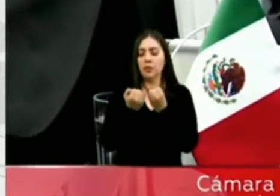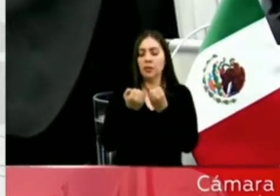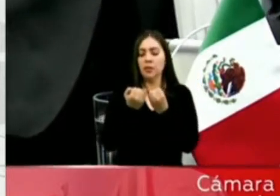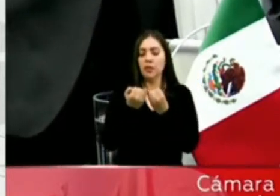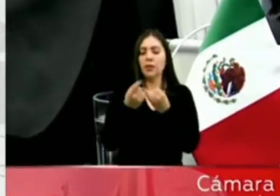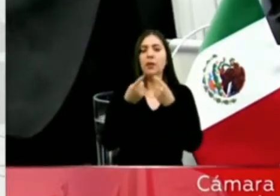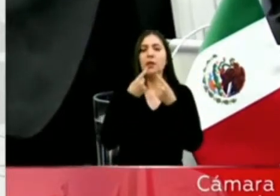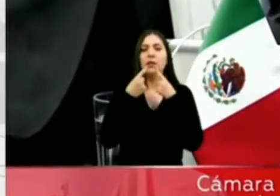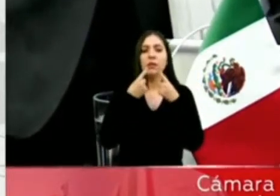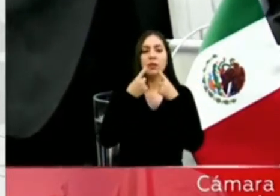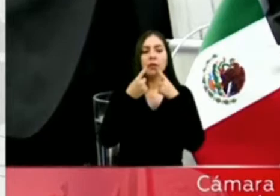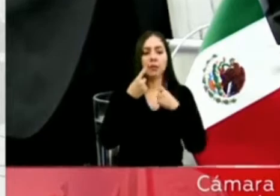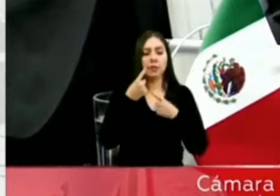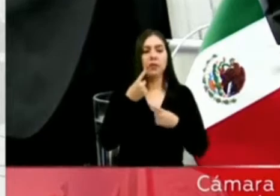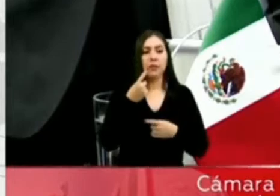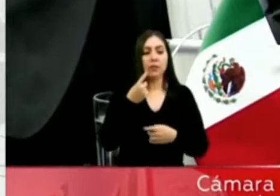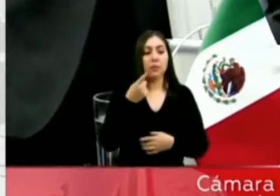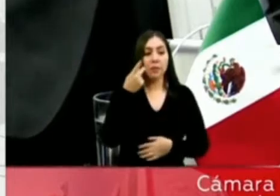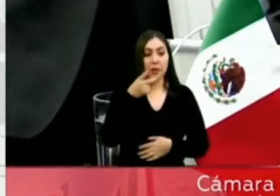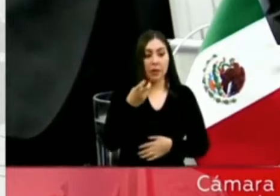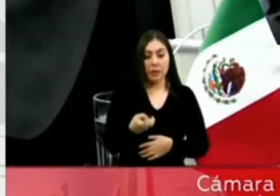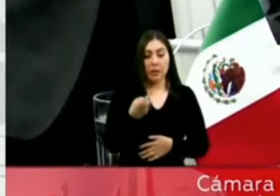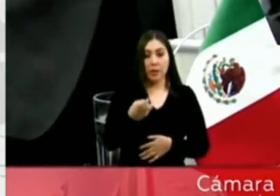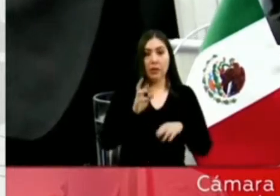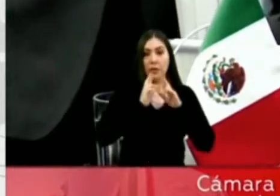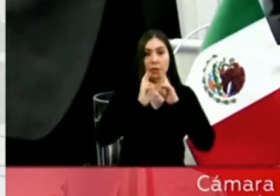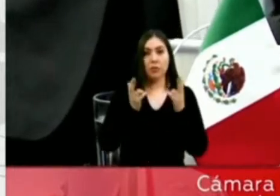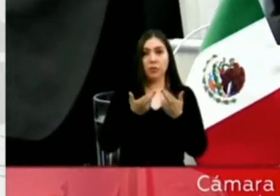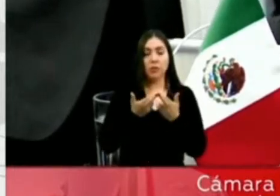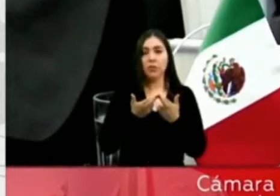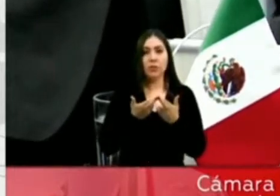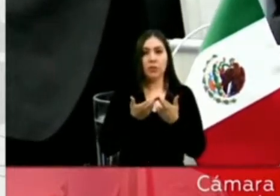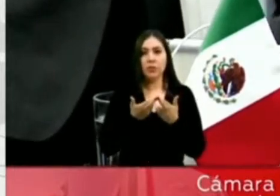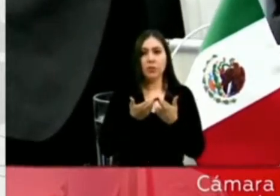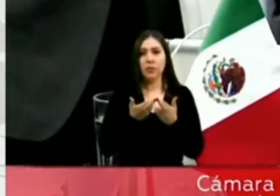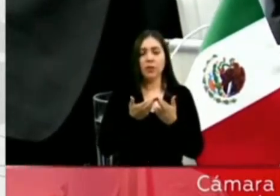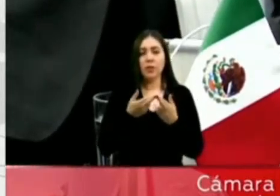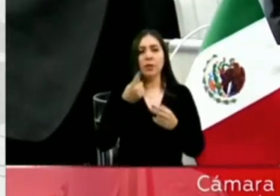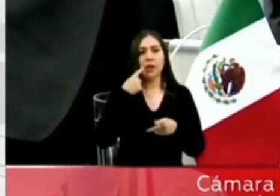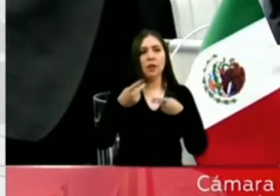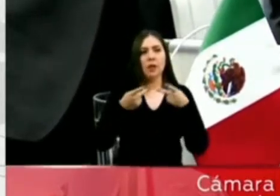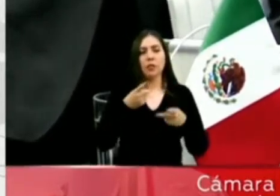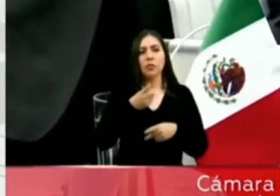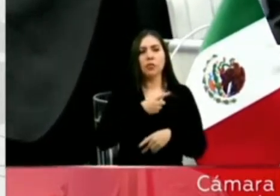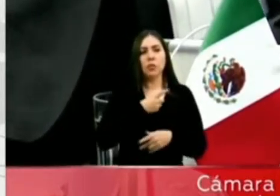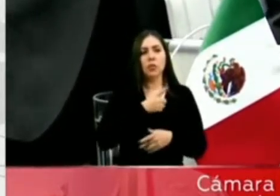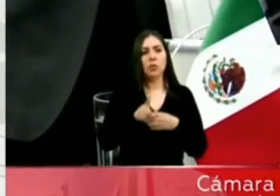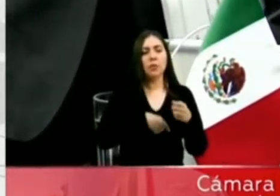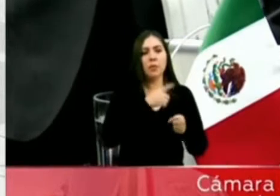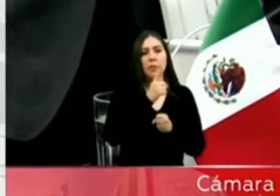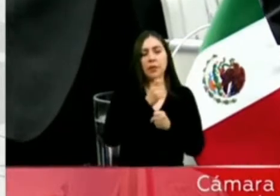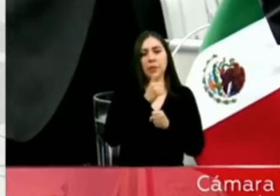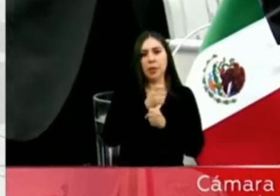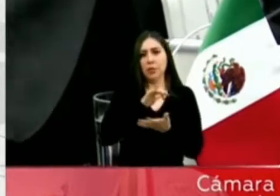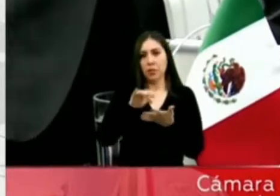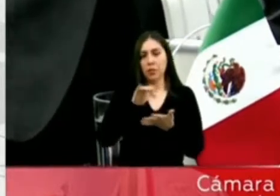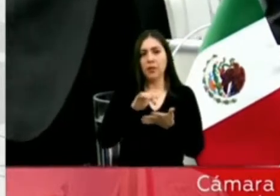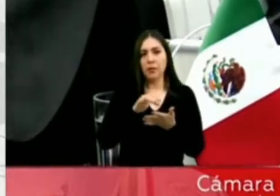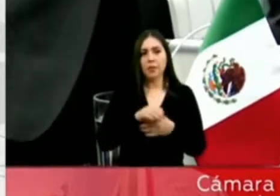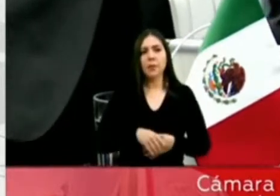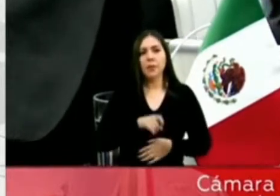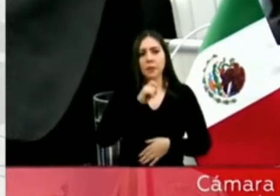en su momento, ni siquiera en esta sesión no está programada solo la primera lectura, hay tiempo más